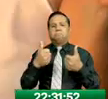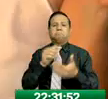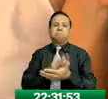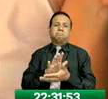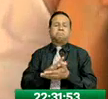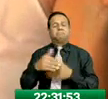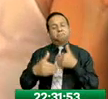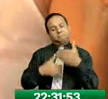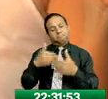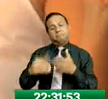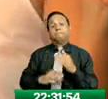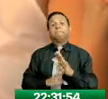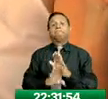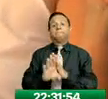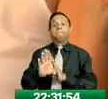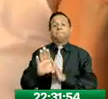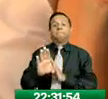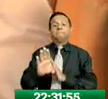poco.